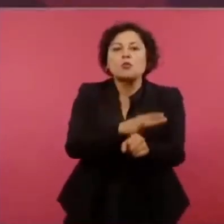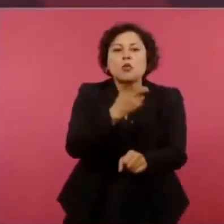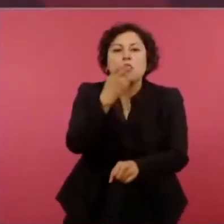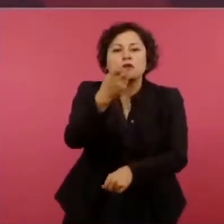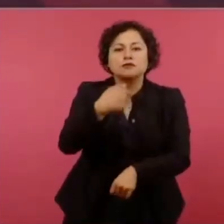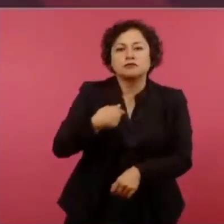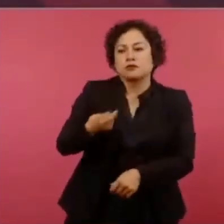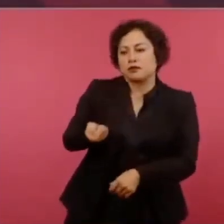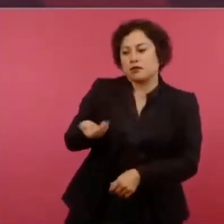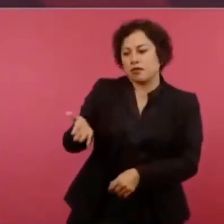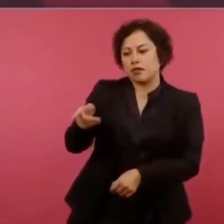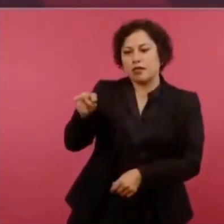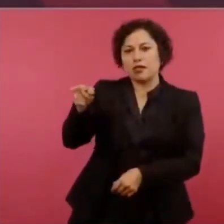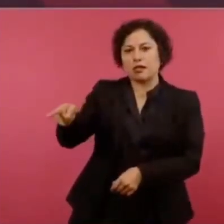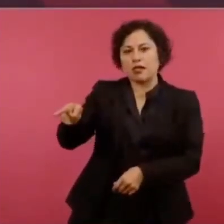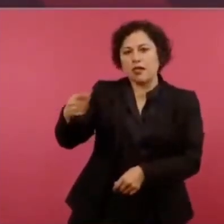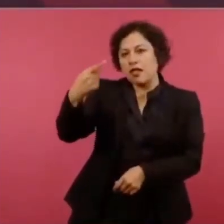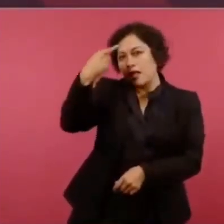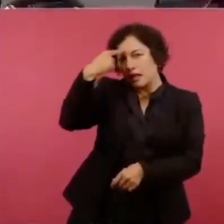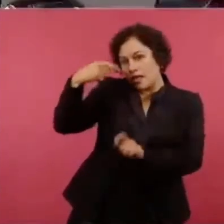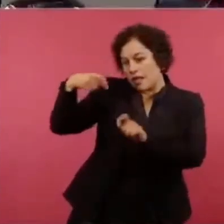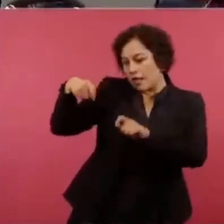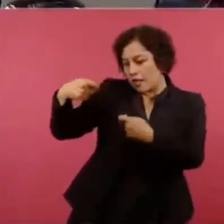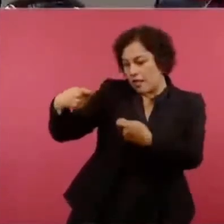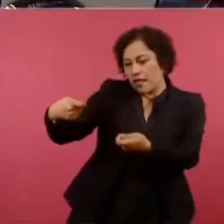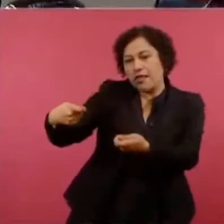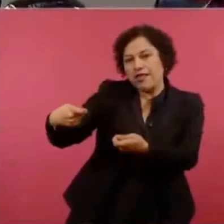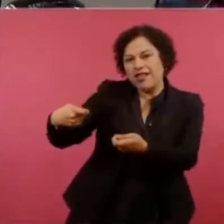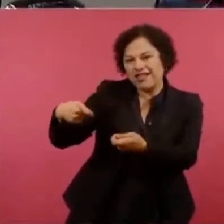conservar, no están a favor del cambio.